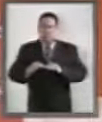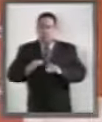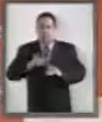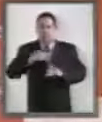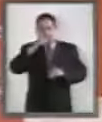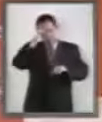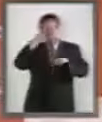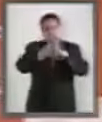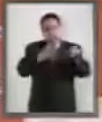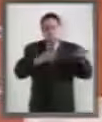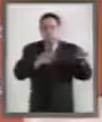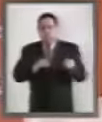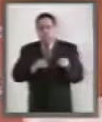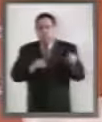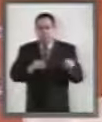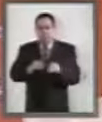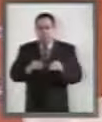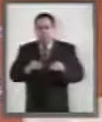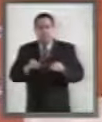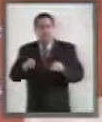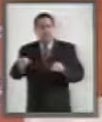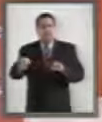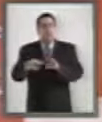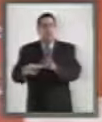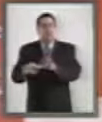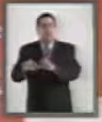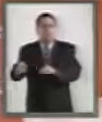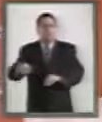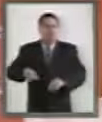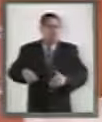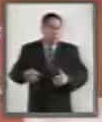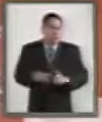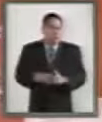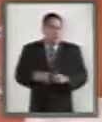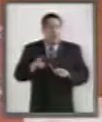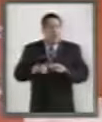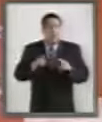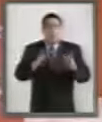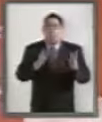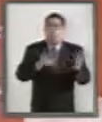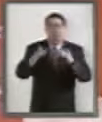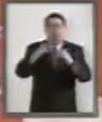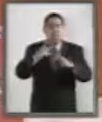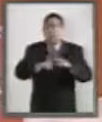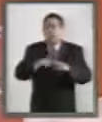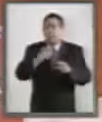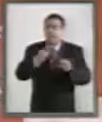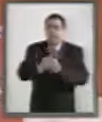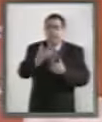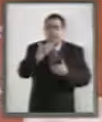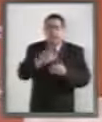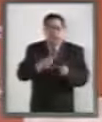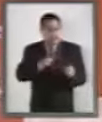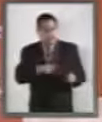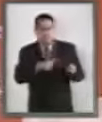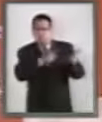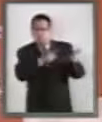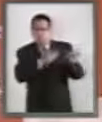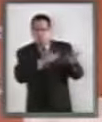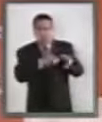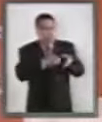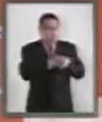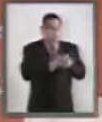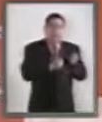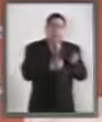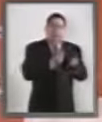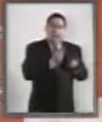extranjero. Y en consecuencia, pues quienes crecen y a quienes les va bien son esa pequeña fracción del